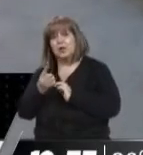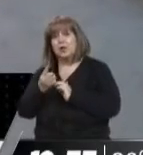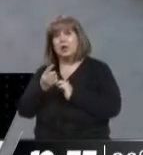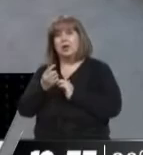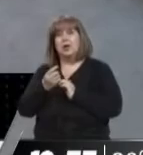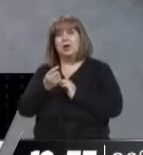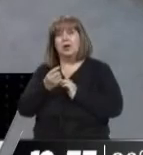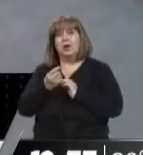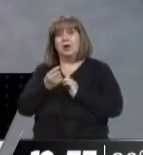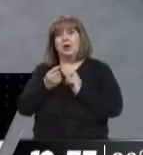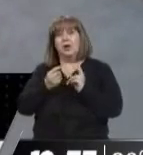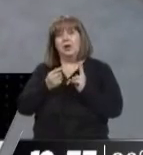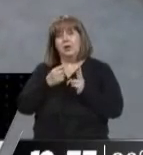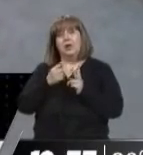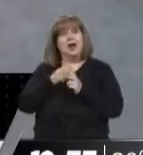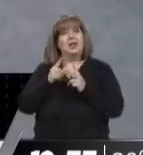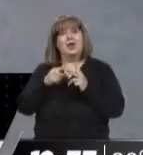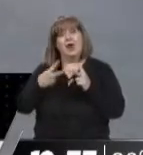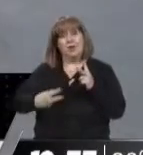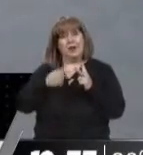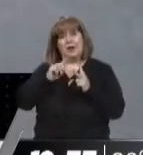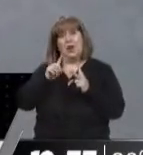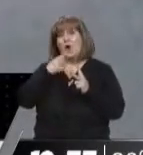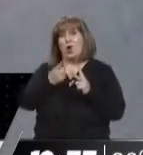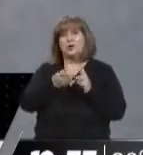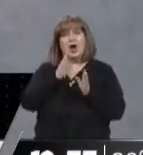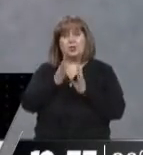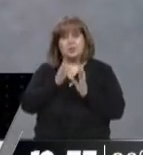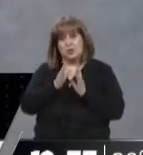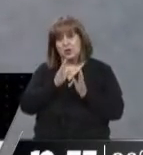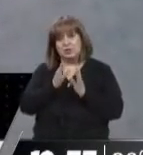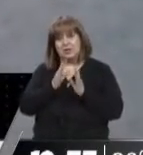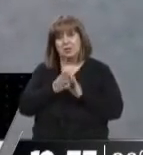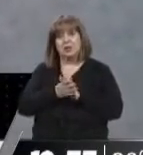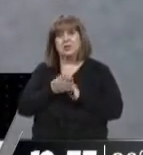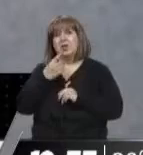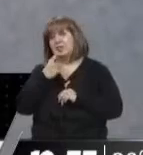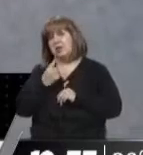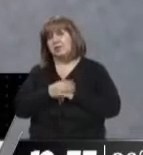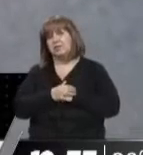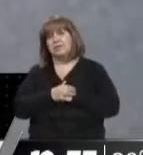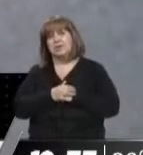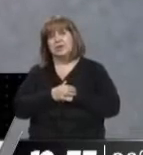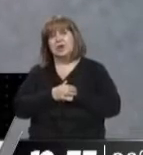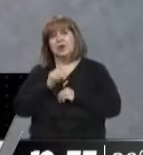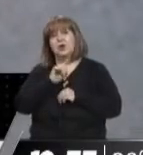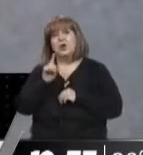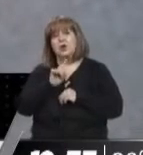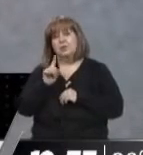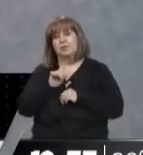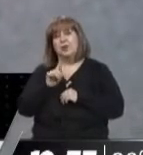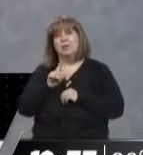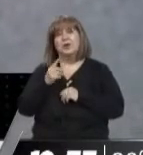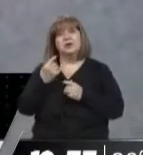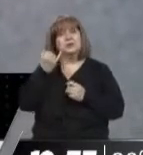querés la segunda opción? Y él dijo, no. Y él dijo, porque mi cabeza no va a poder,